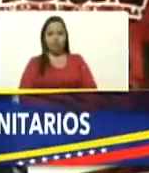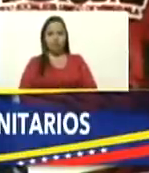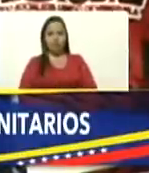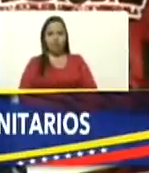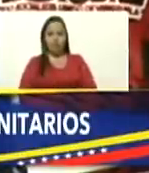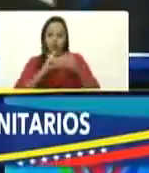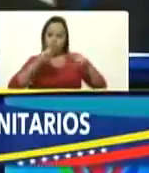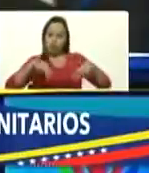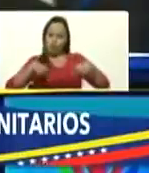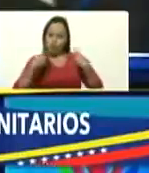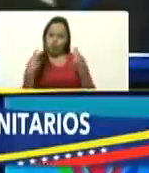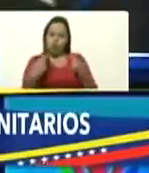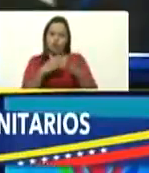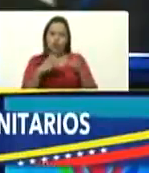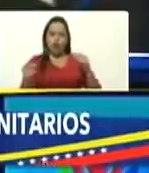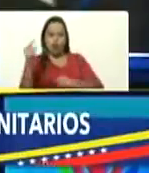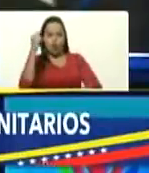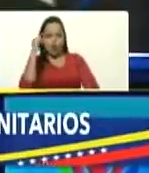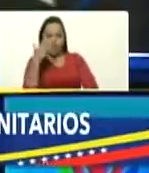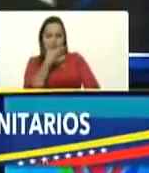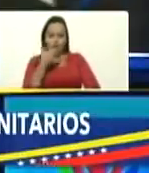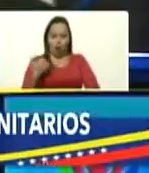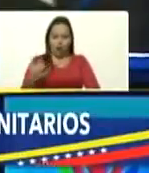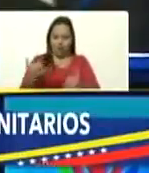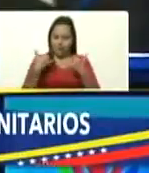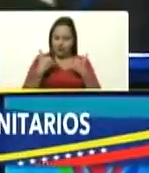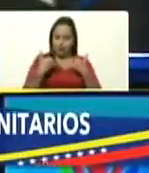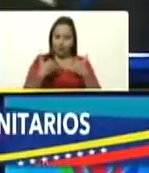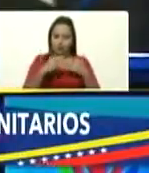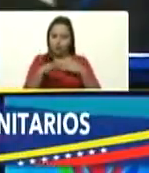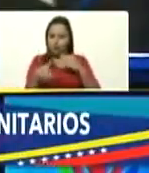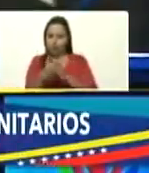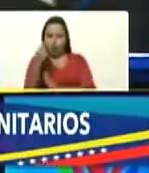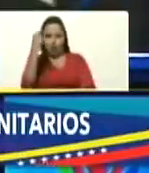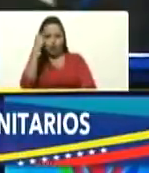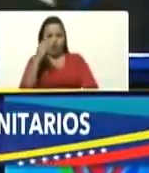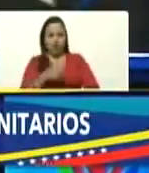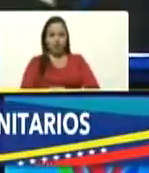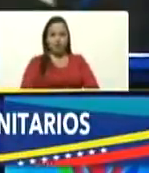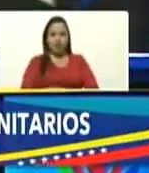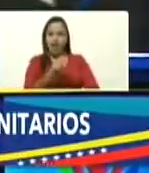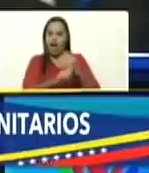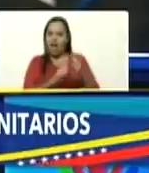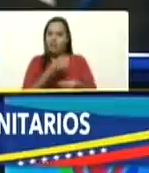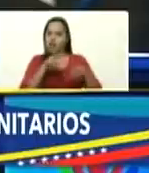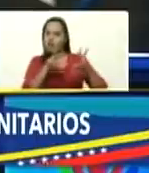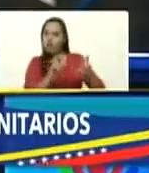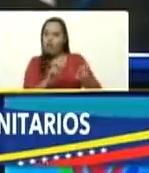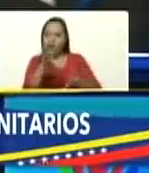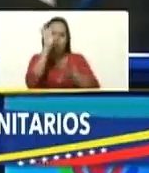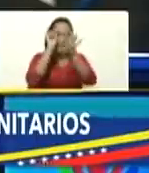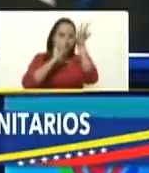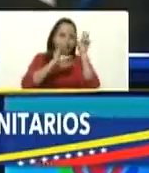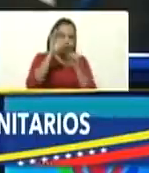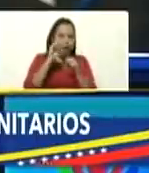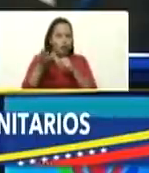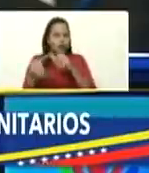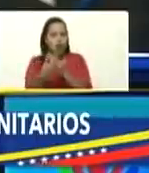renovarse todos los días, mejorarse todos los días, aprender cosas nuevas todos los días. Uno